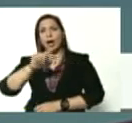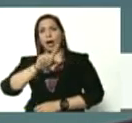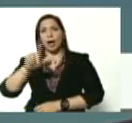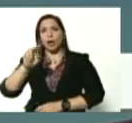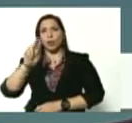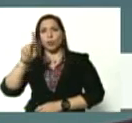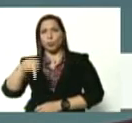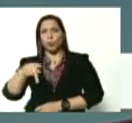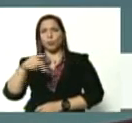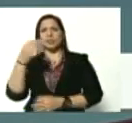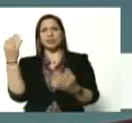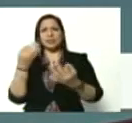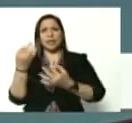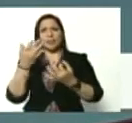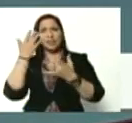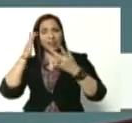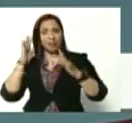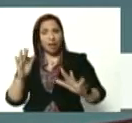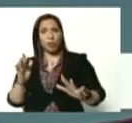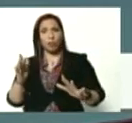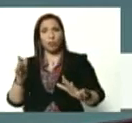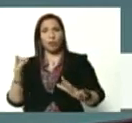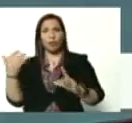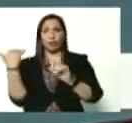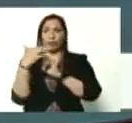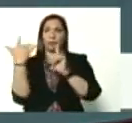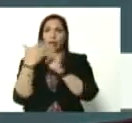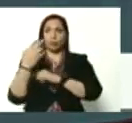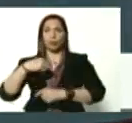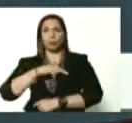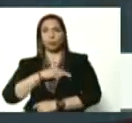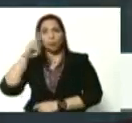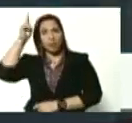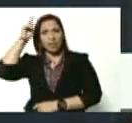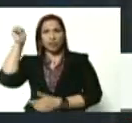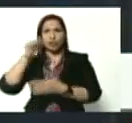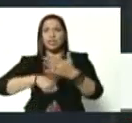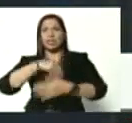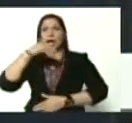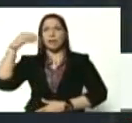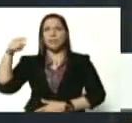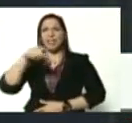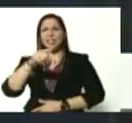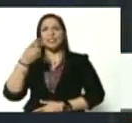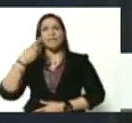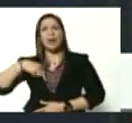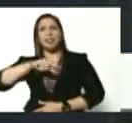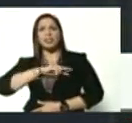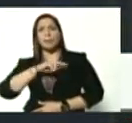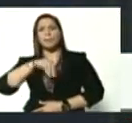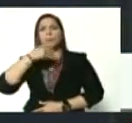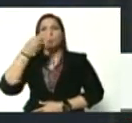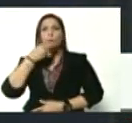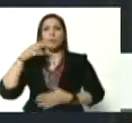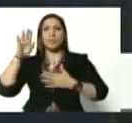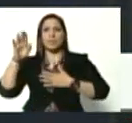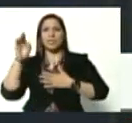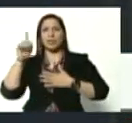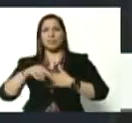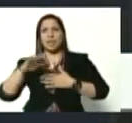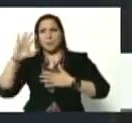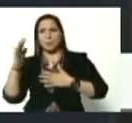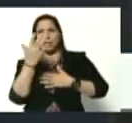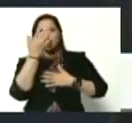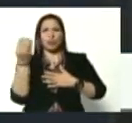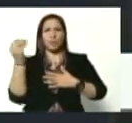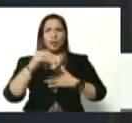de engañarnos a nosotros los a nosotros los indios sin alma con falsas promesas y sus space espejismos más